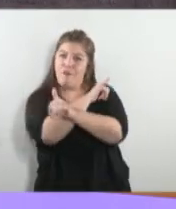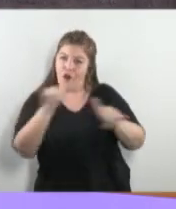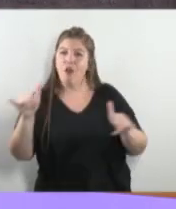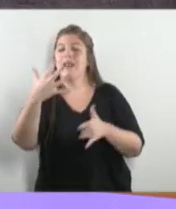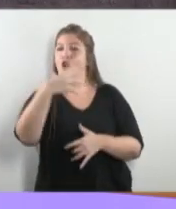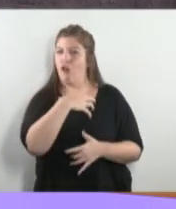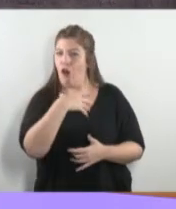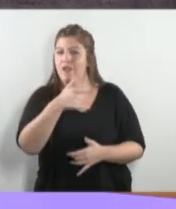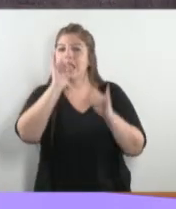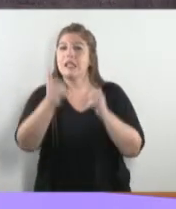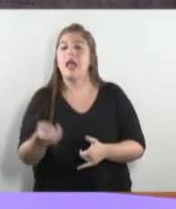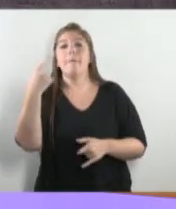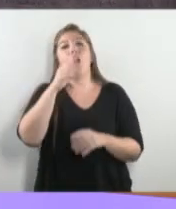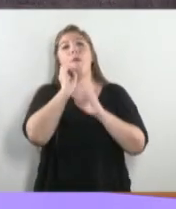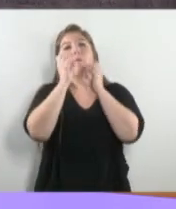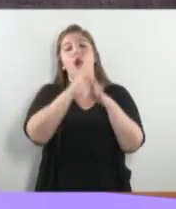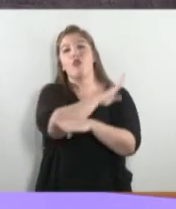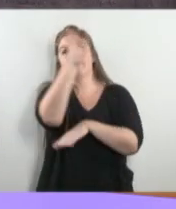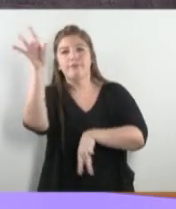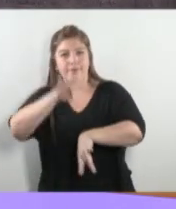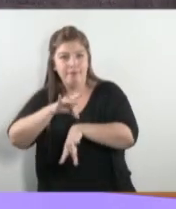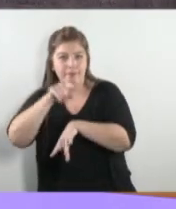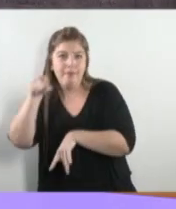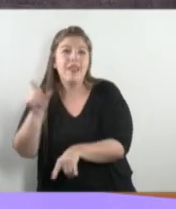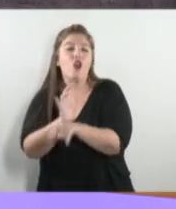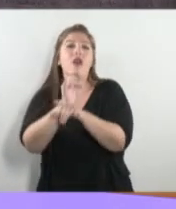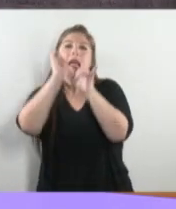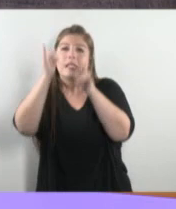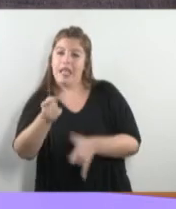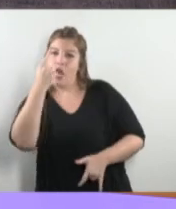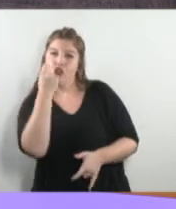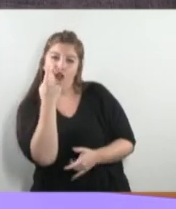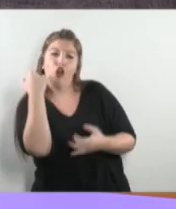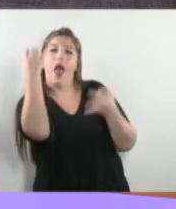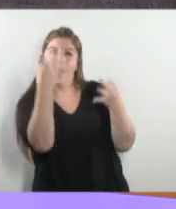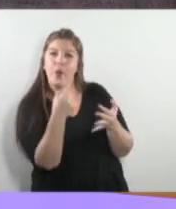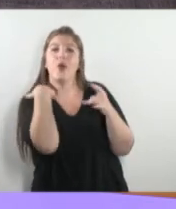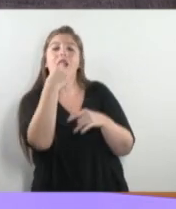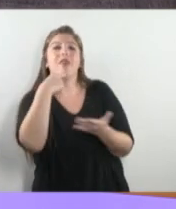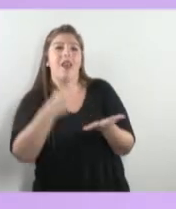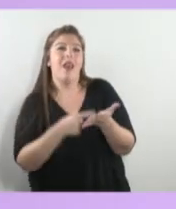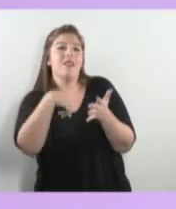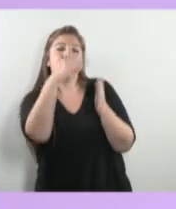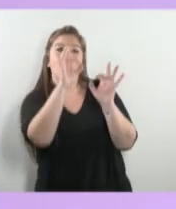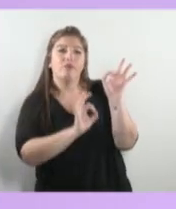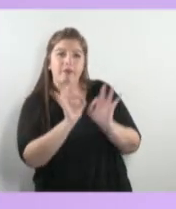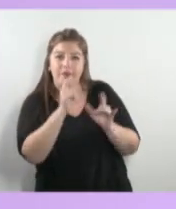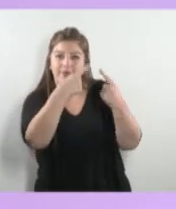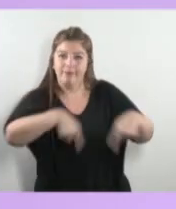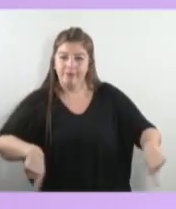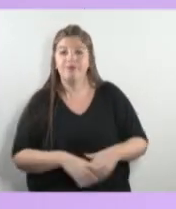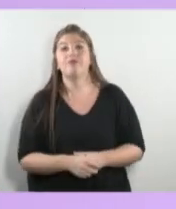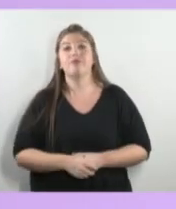oficial, pero la clave es un profesional que es el que termina legitimando y legalizando una decisión, ¿no? Sin ninguna duda, sobre todo